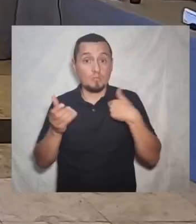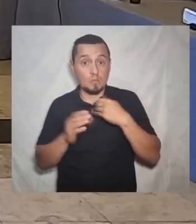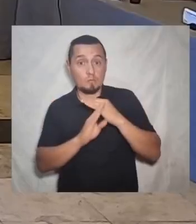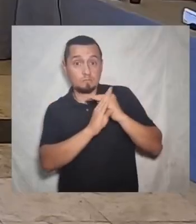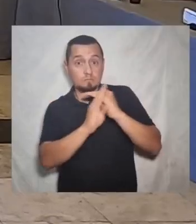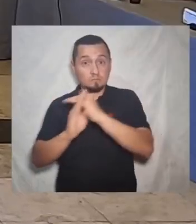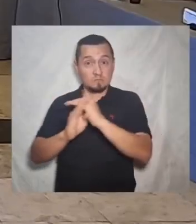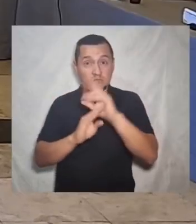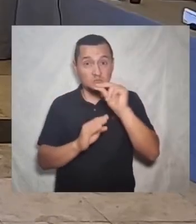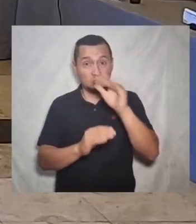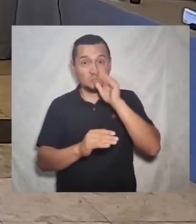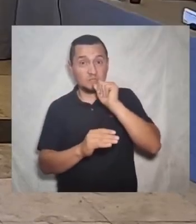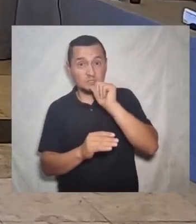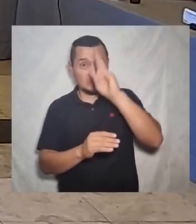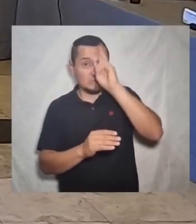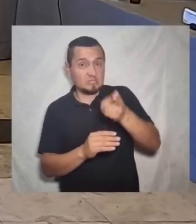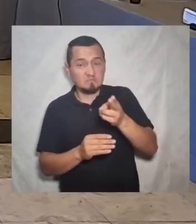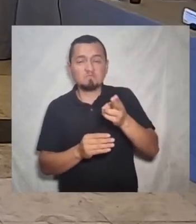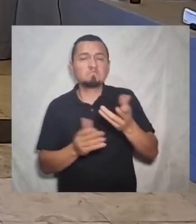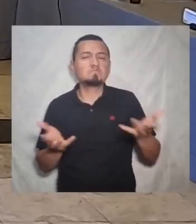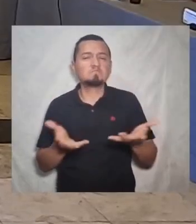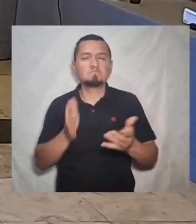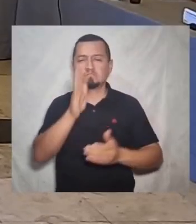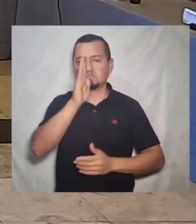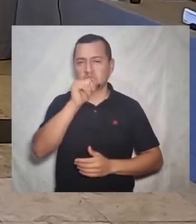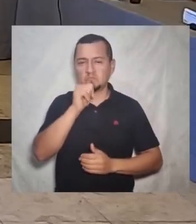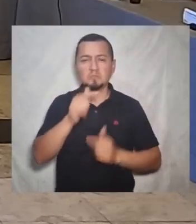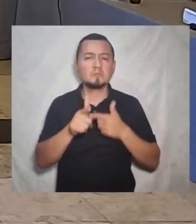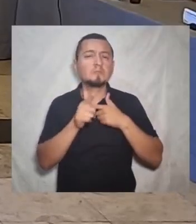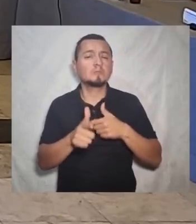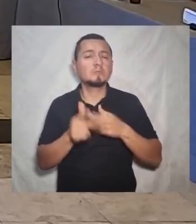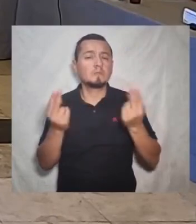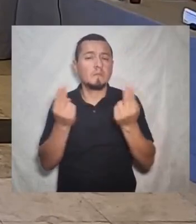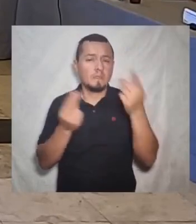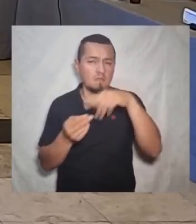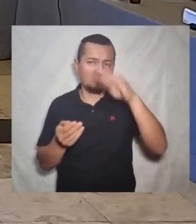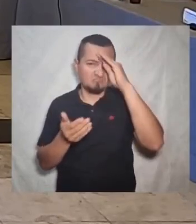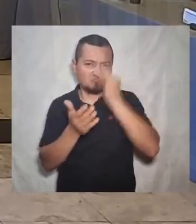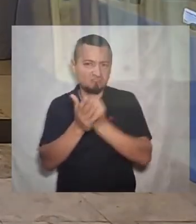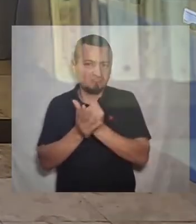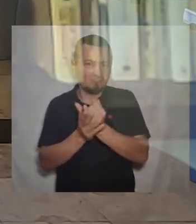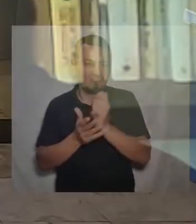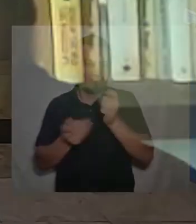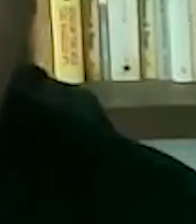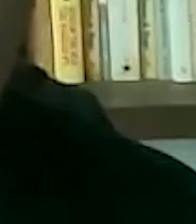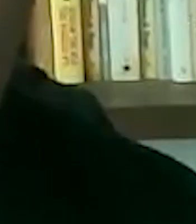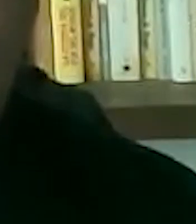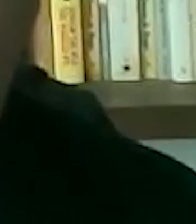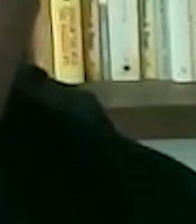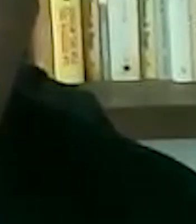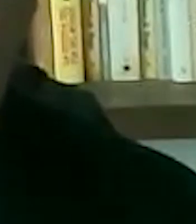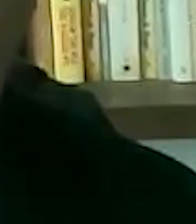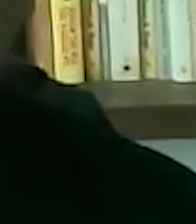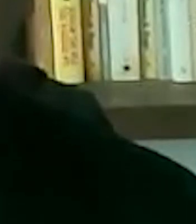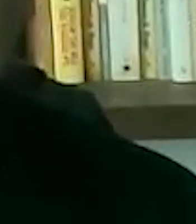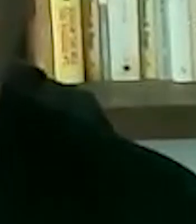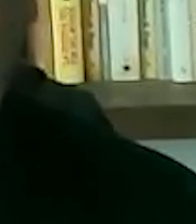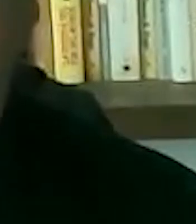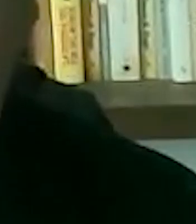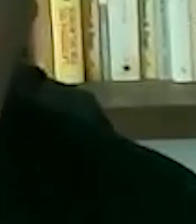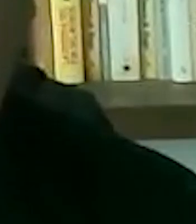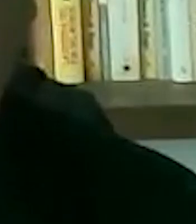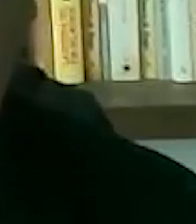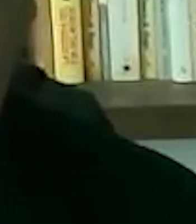en el 2024. Mientras el mandatario de Jalisco articula sus ambiciones, diversos informes